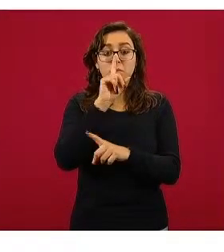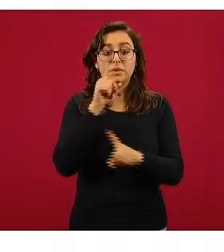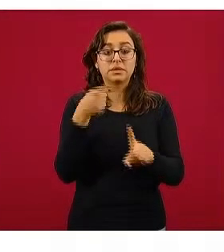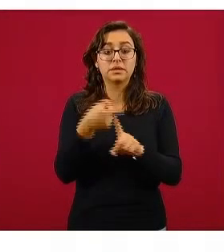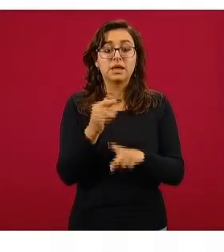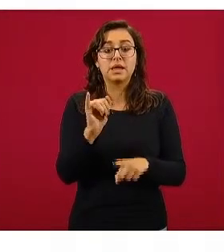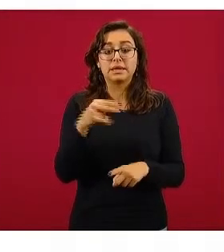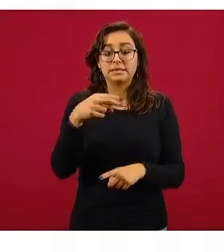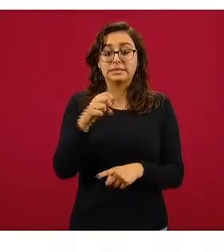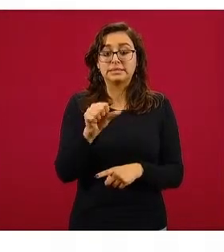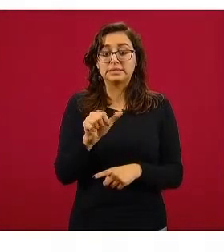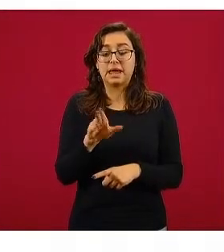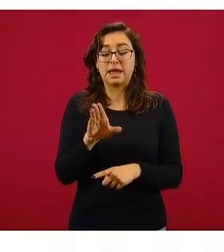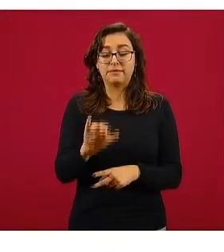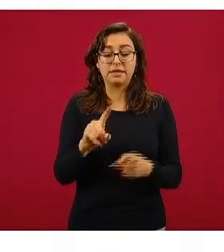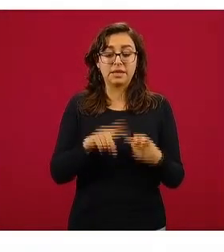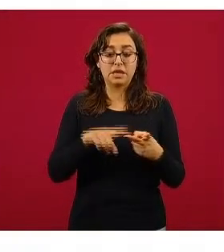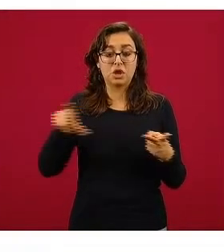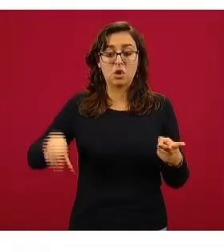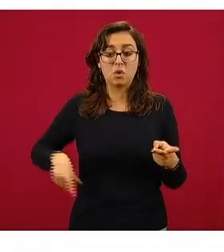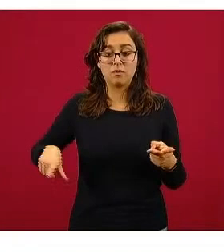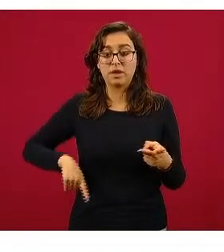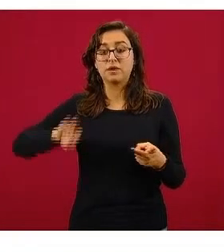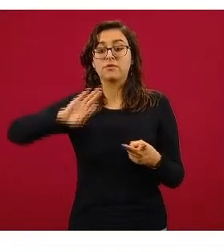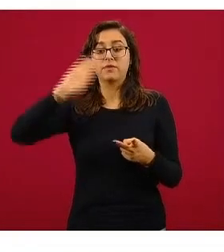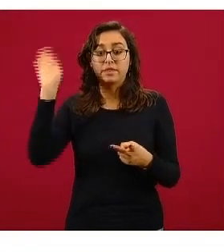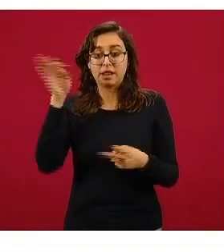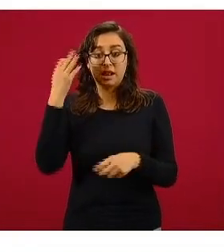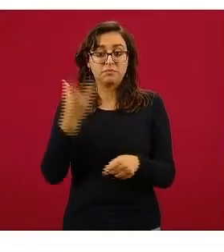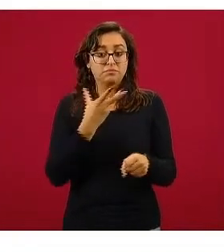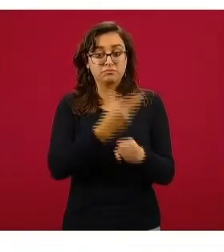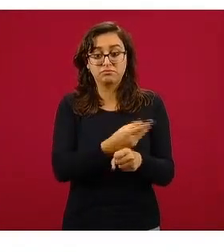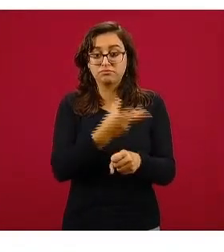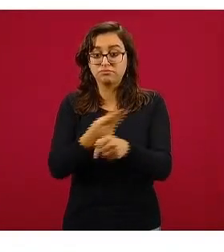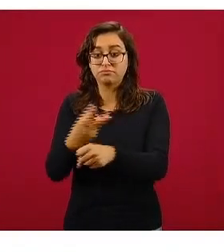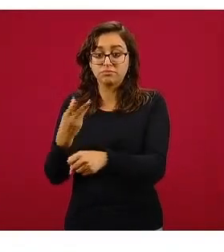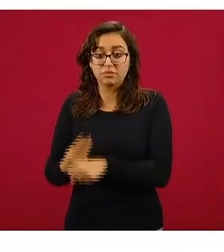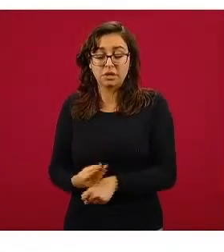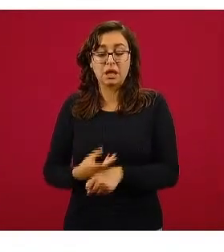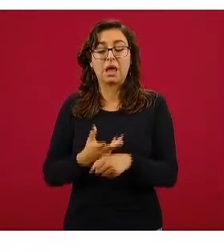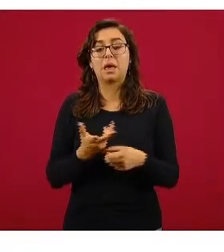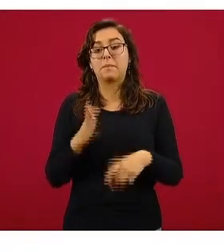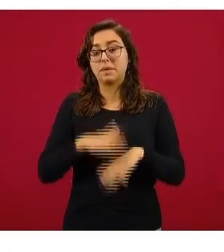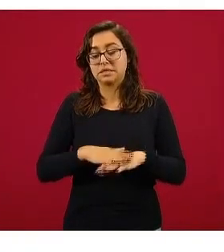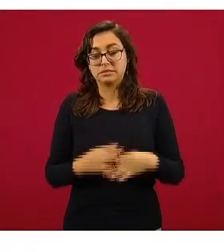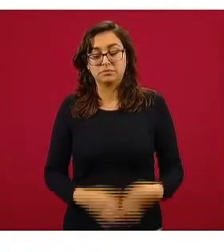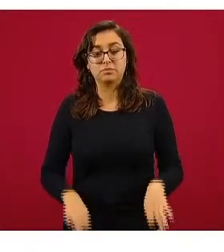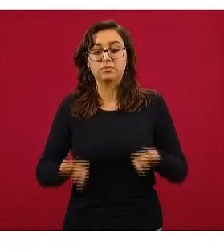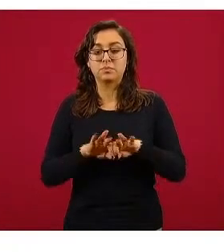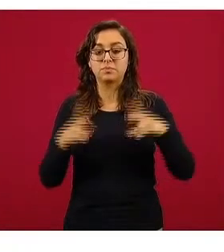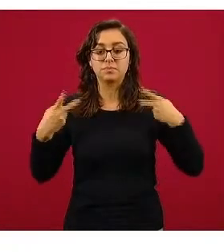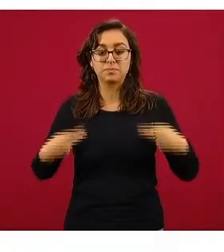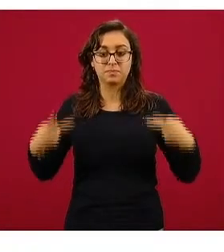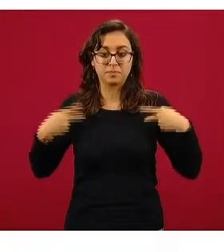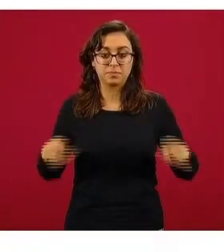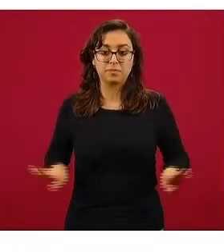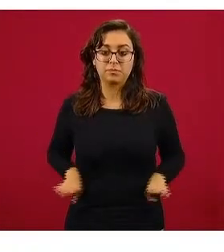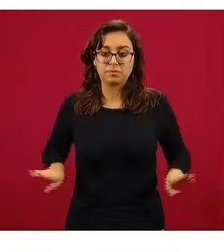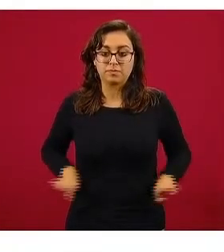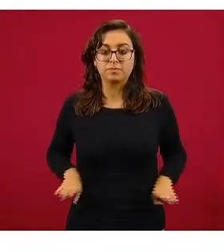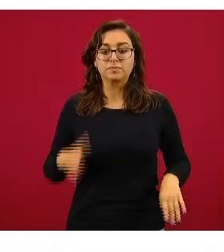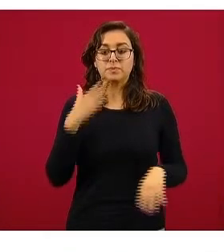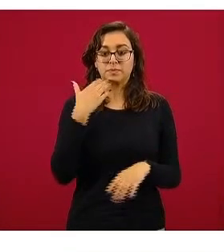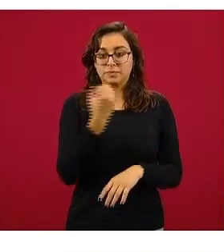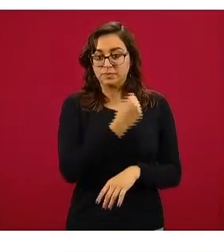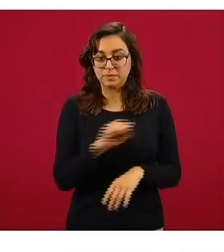gobierno federal se fortalezcan si es que se requiere, principalmente con personal capacitado. Tenemos, como saben y se ha